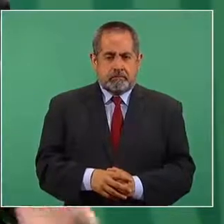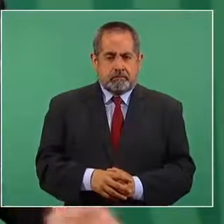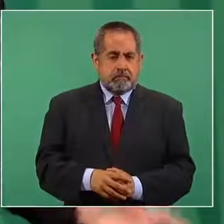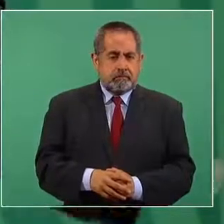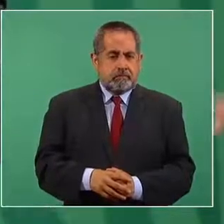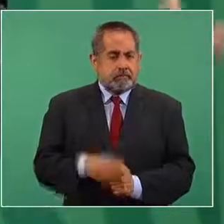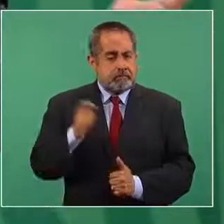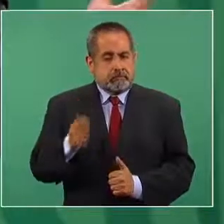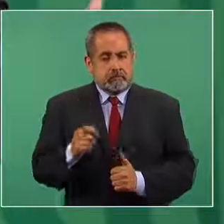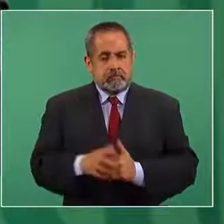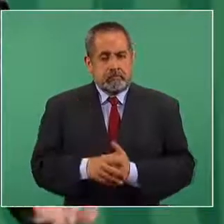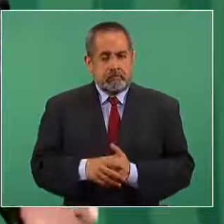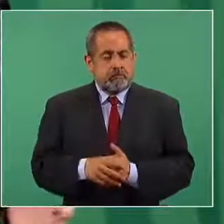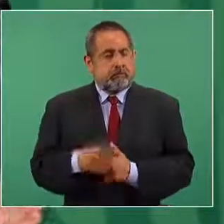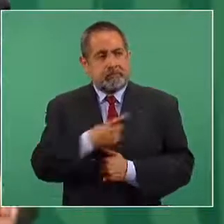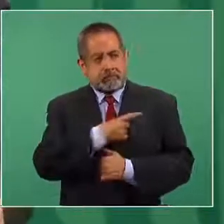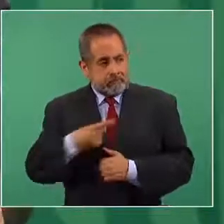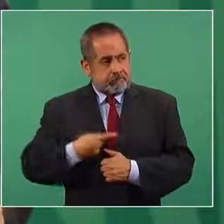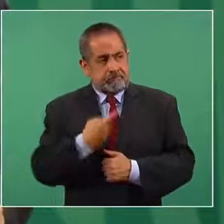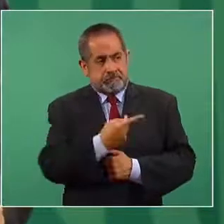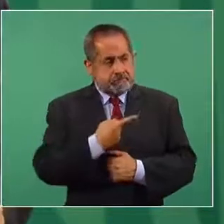y que tenemos